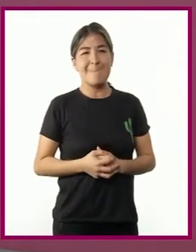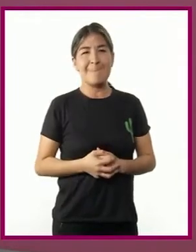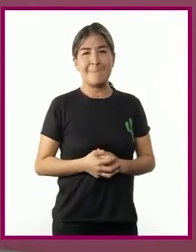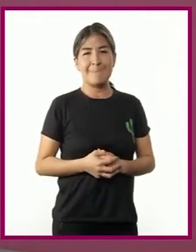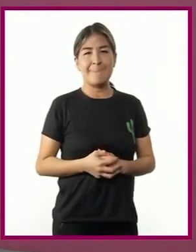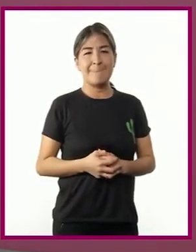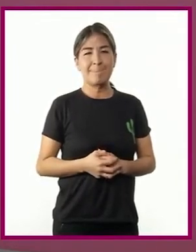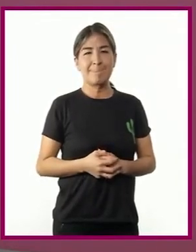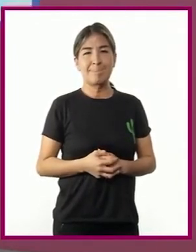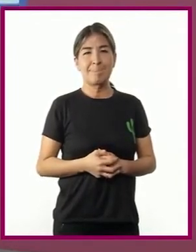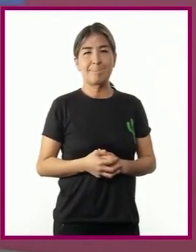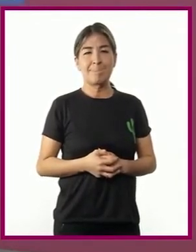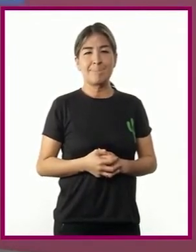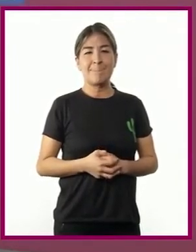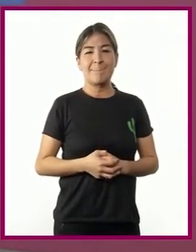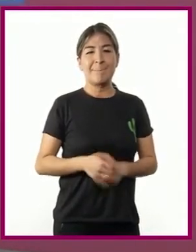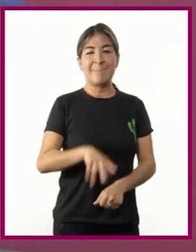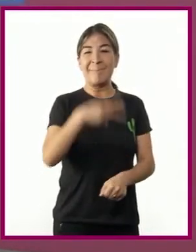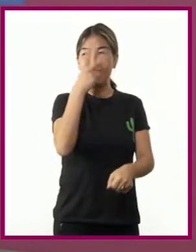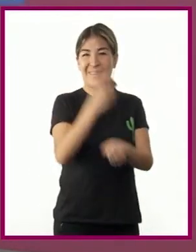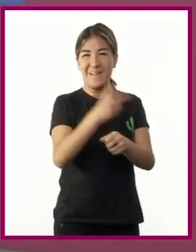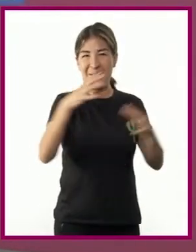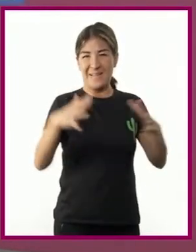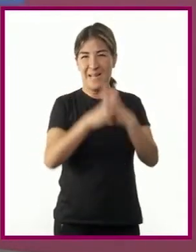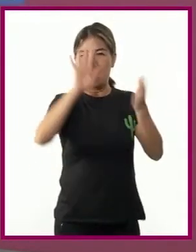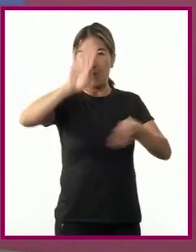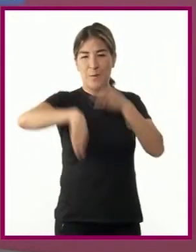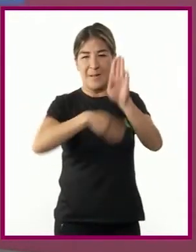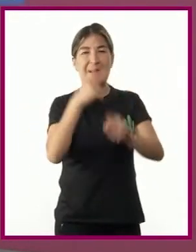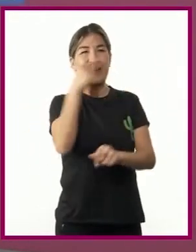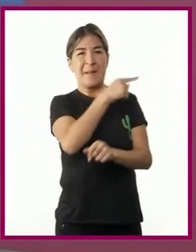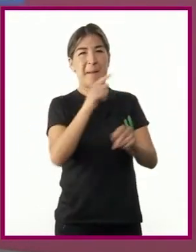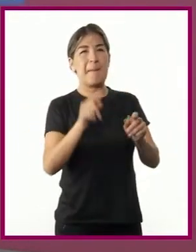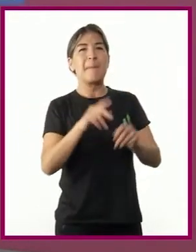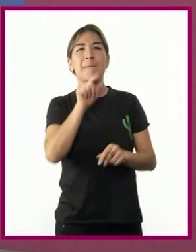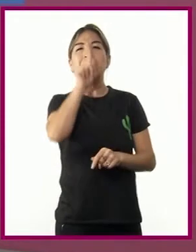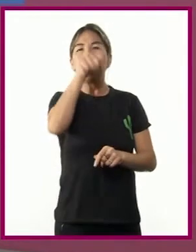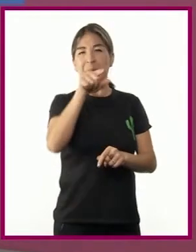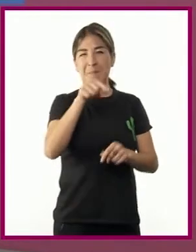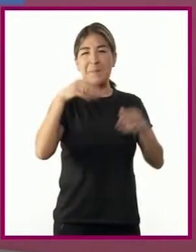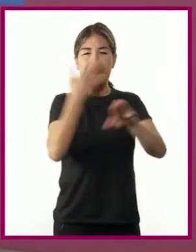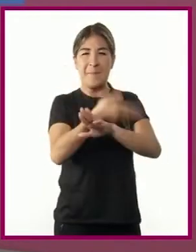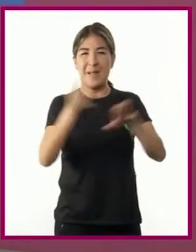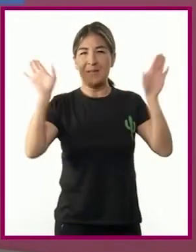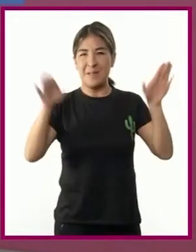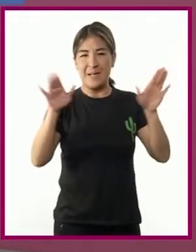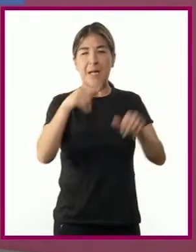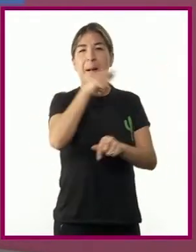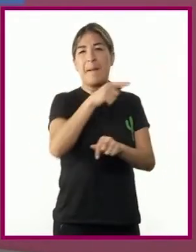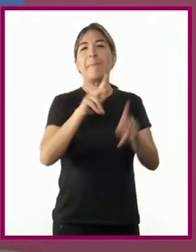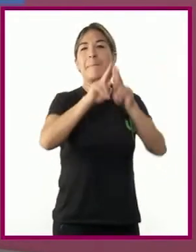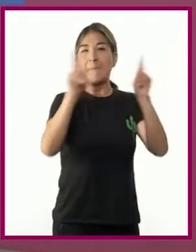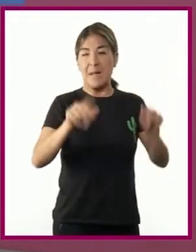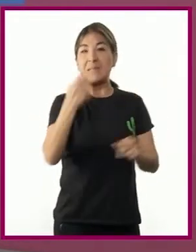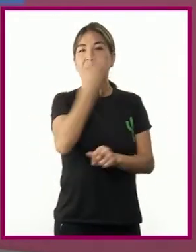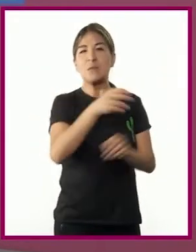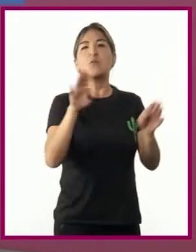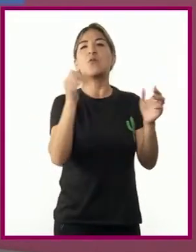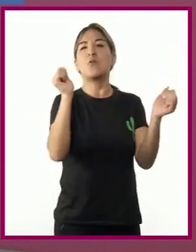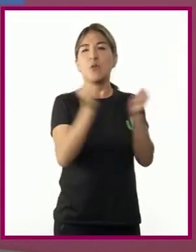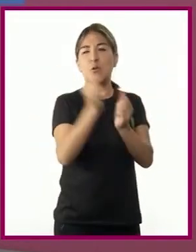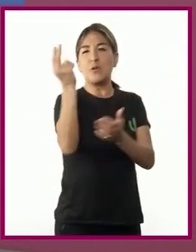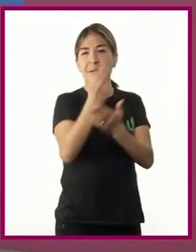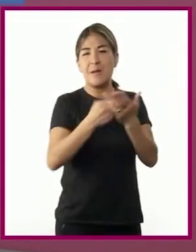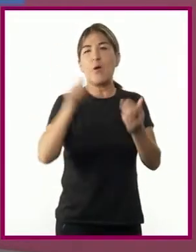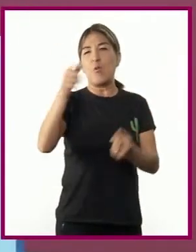la Segunda Guerra Mundial, la Paloma de la Paz se volvió una imagen muy reconocida debido a unos dibujos que